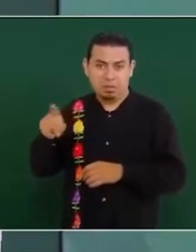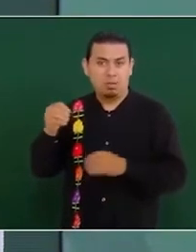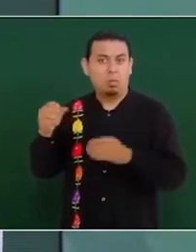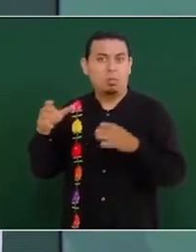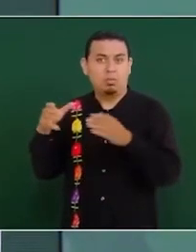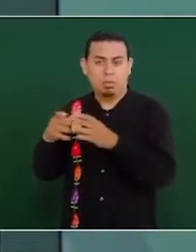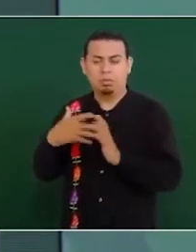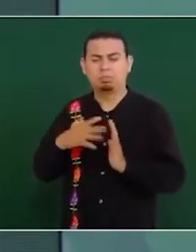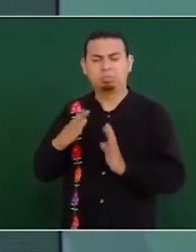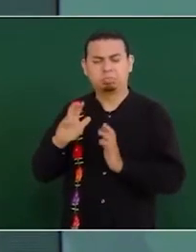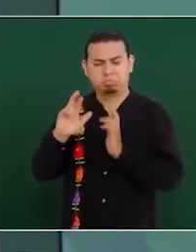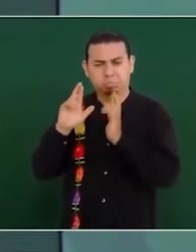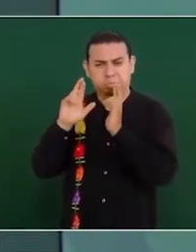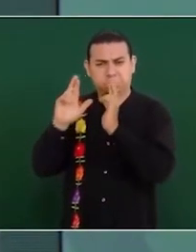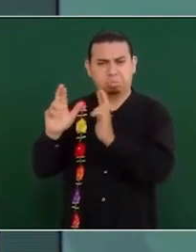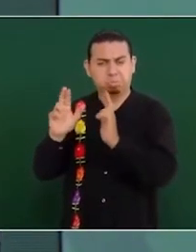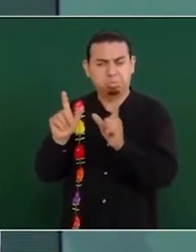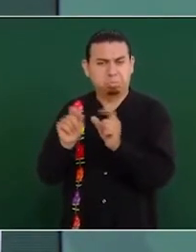que respeto